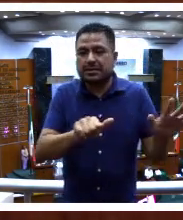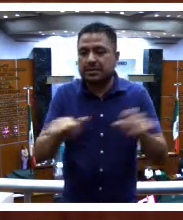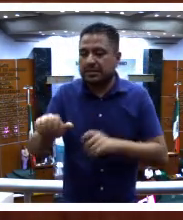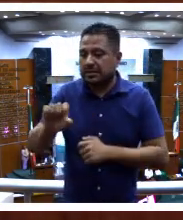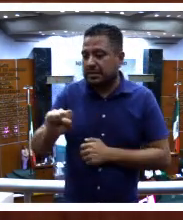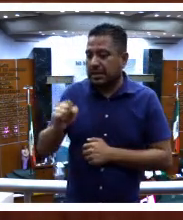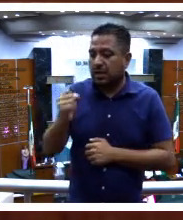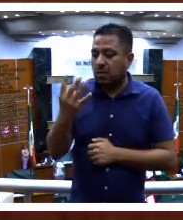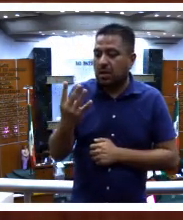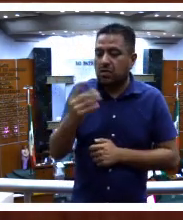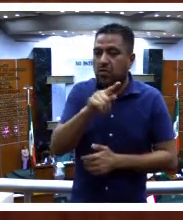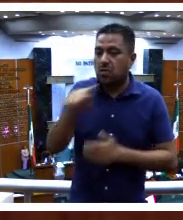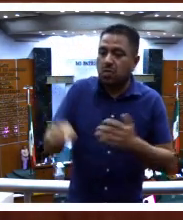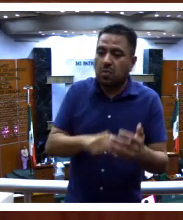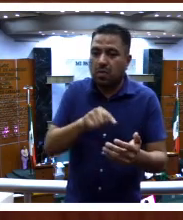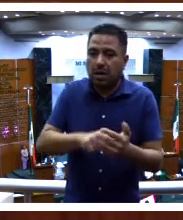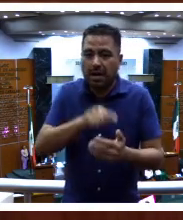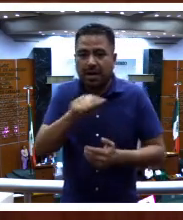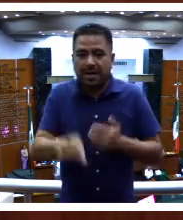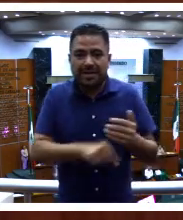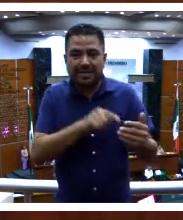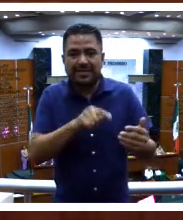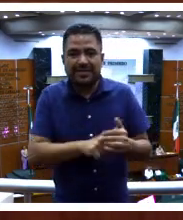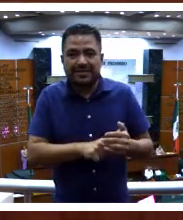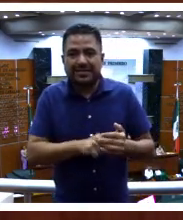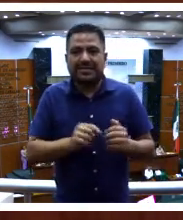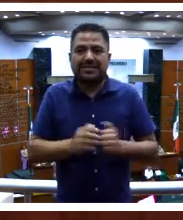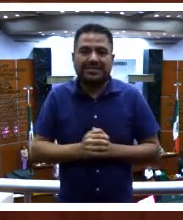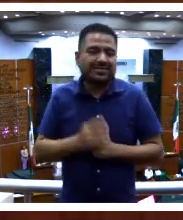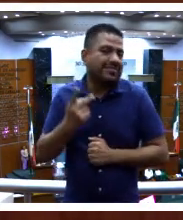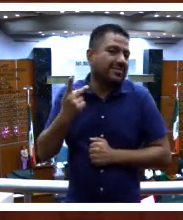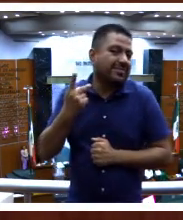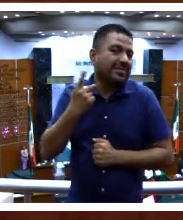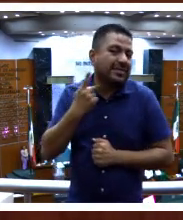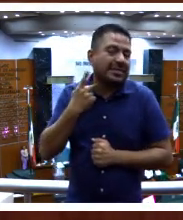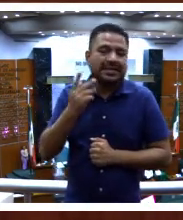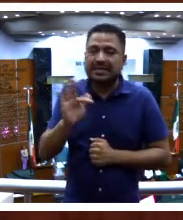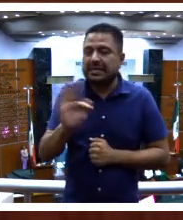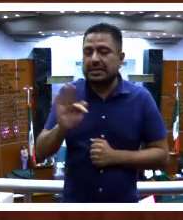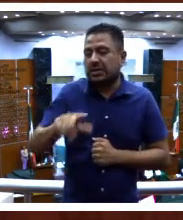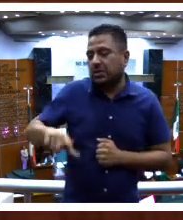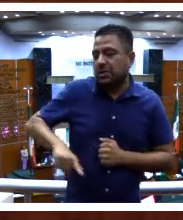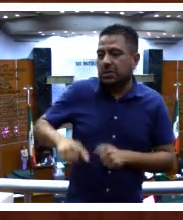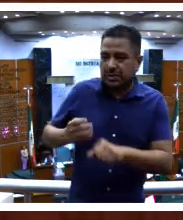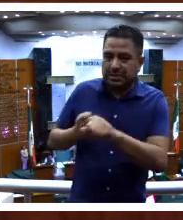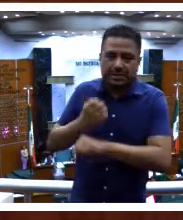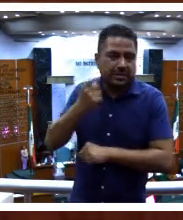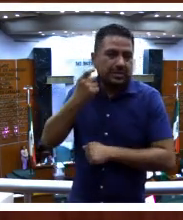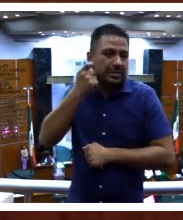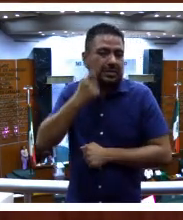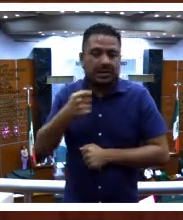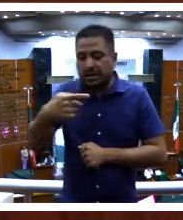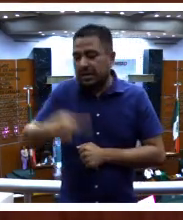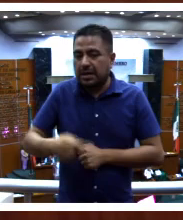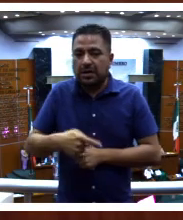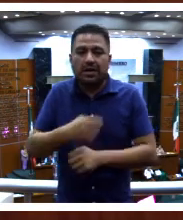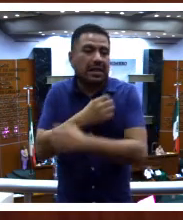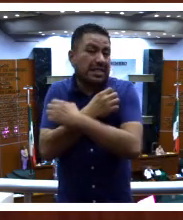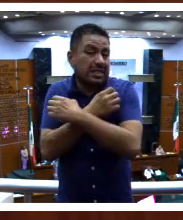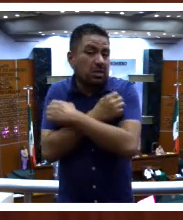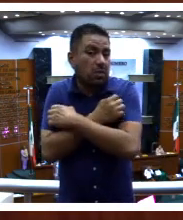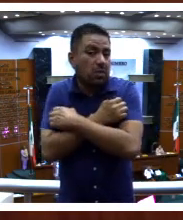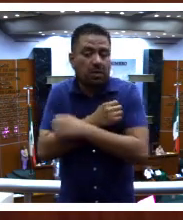5,164 espacios. Si la política de gobierno del Estado en cuanto a